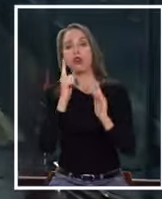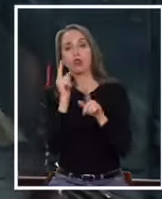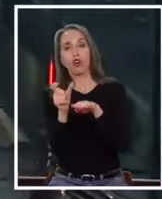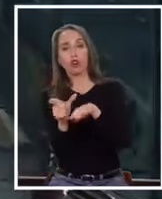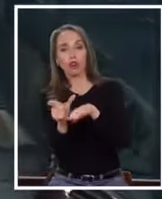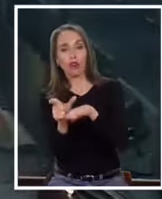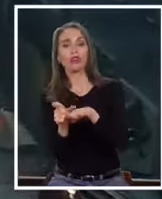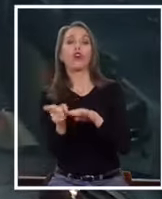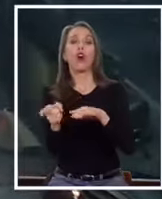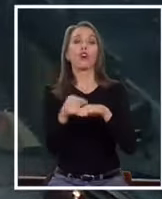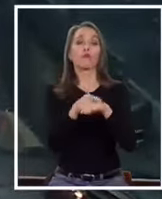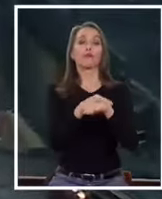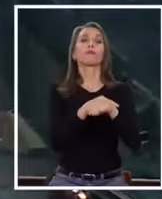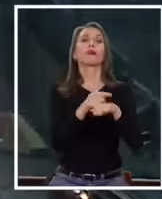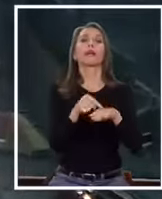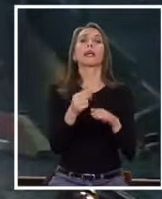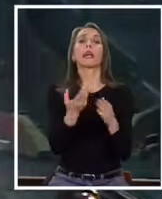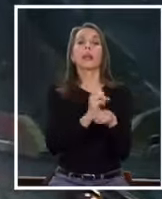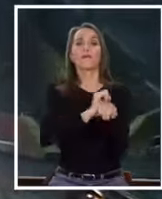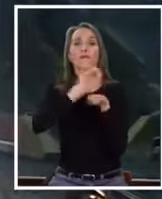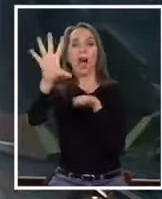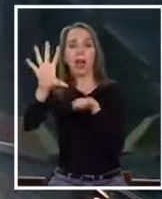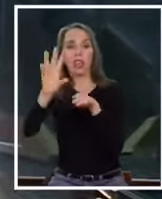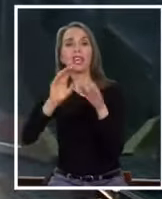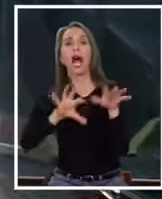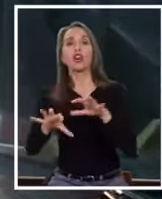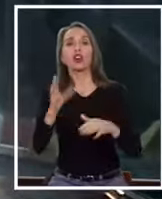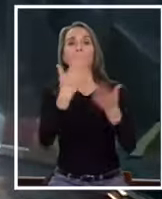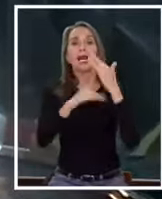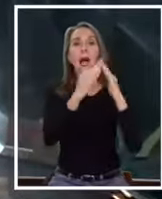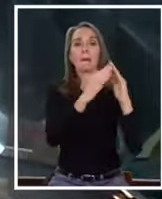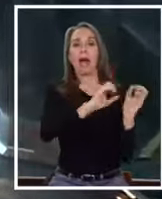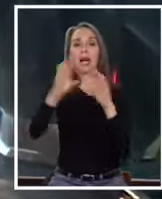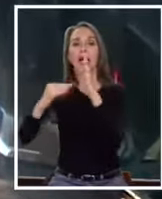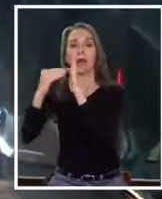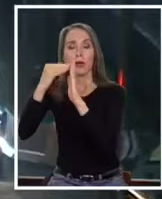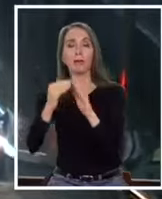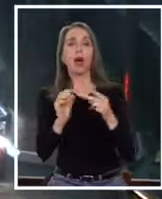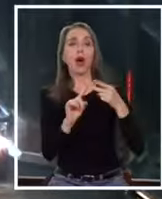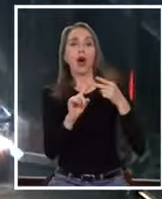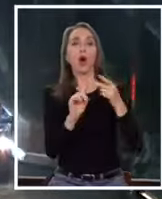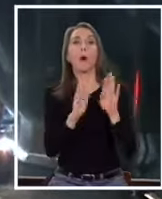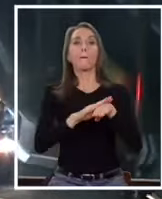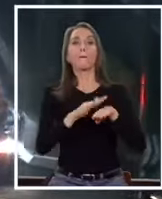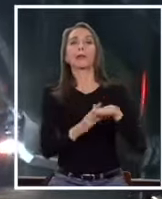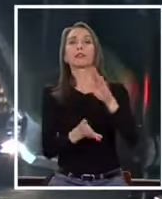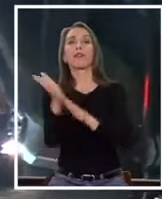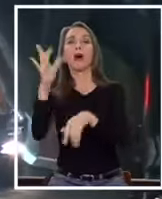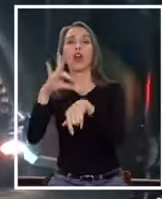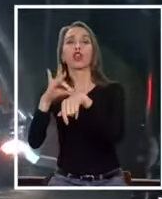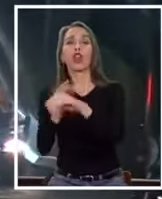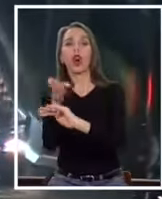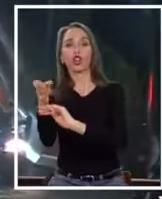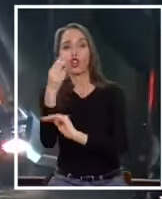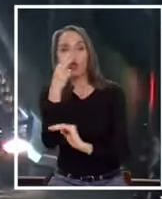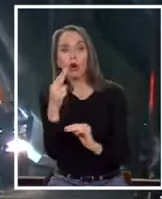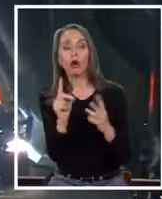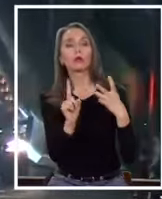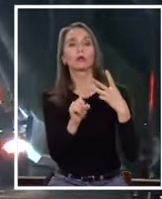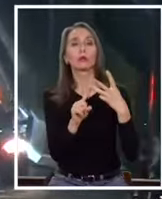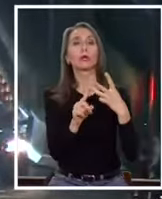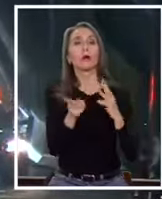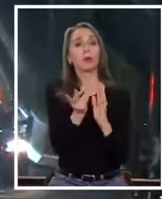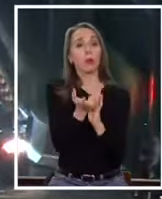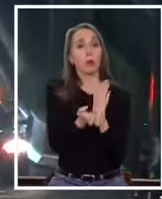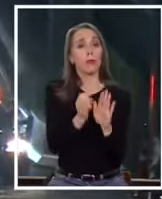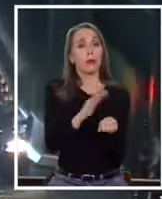emite comisaría virtual, es decir, mudanza, la posibilidad de ir a una hora médica y también hay otra situación